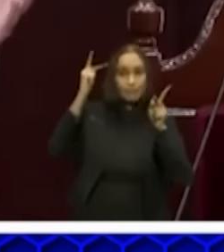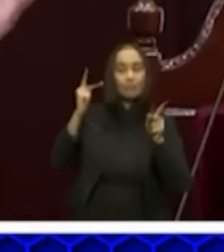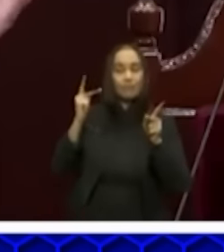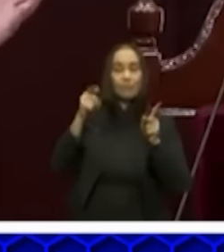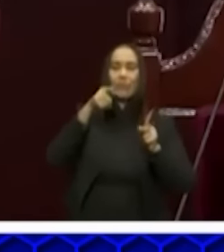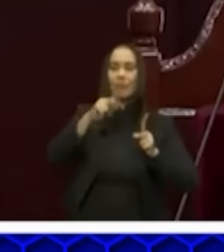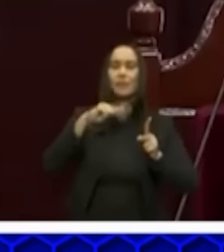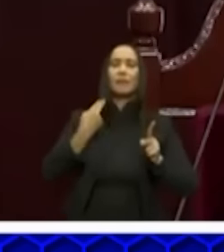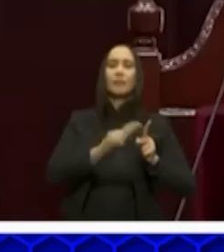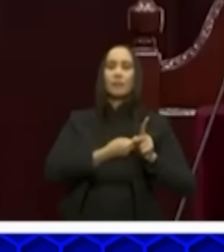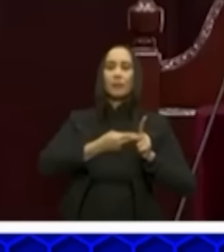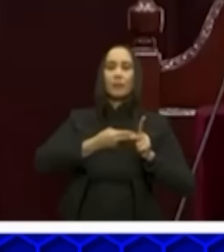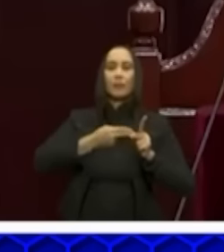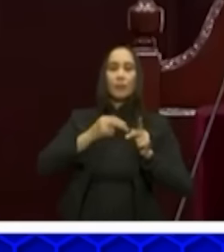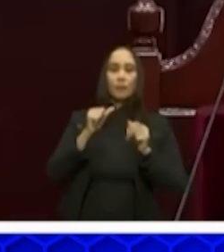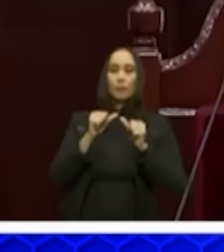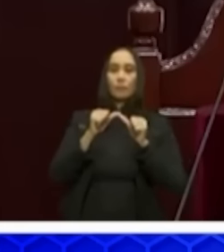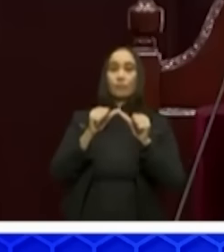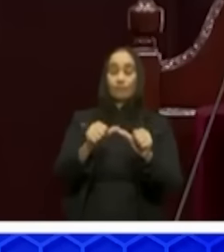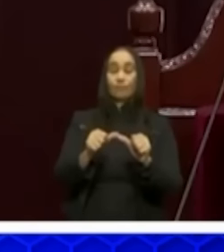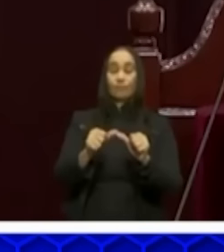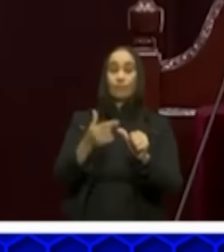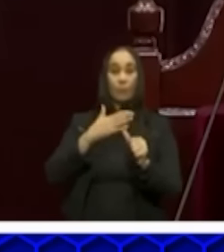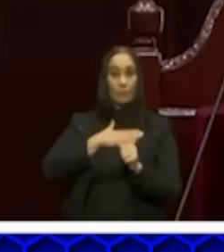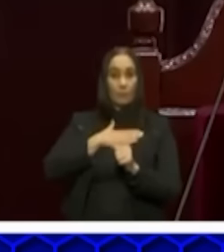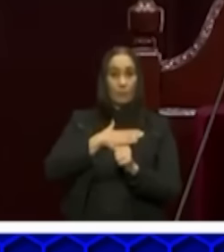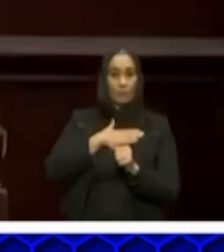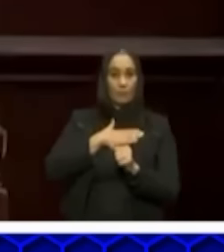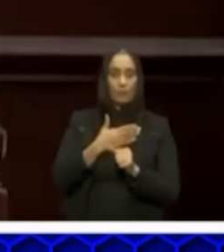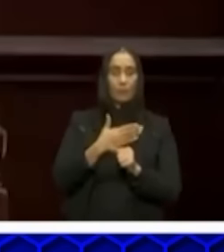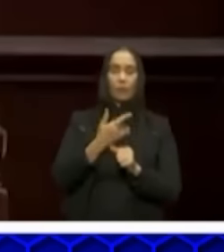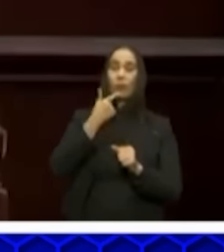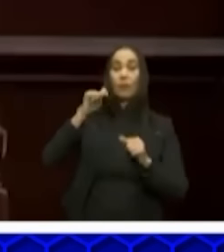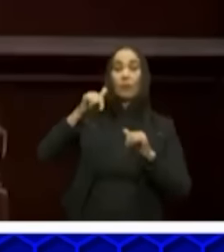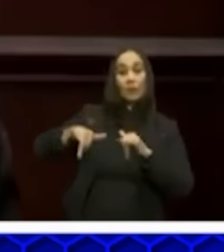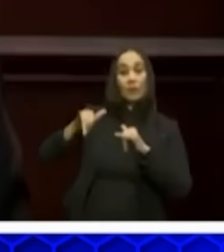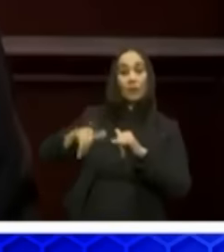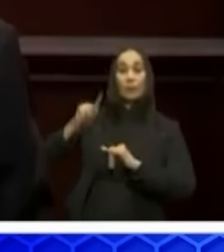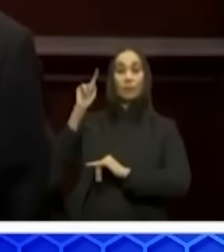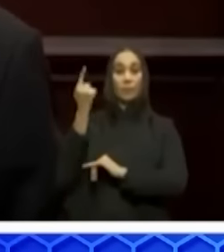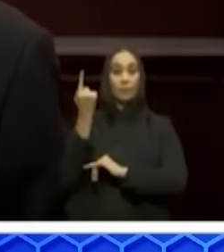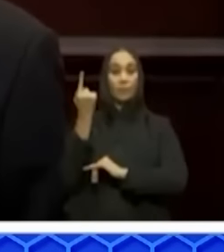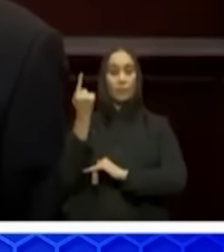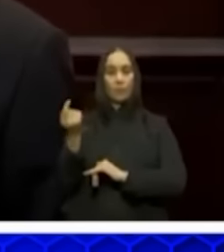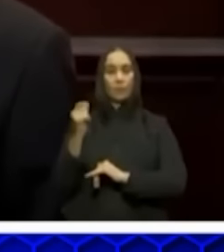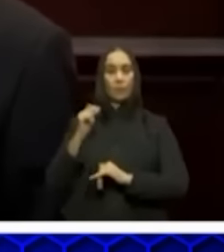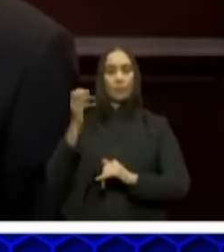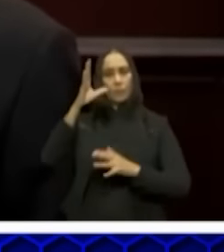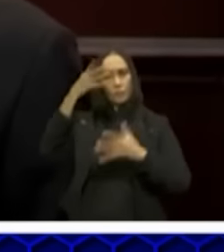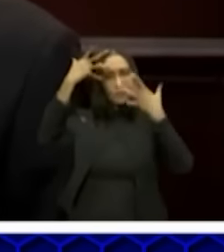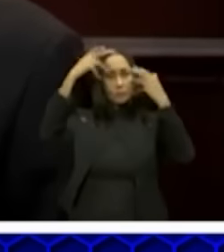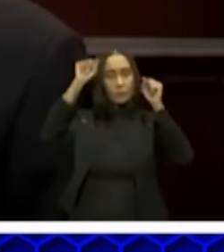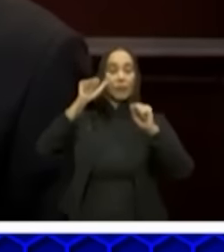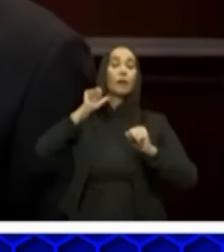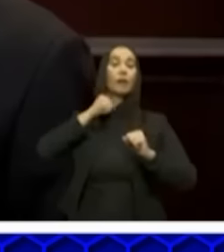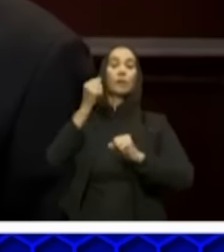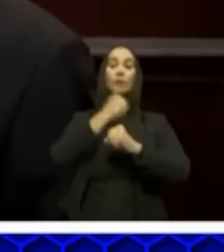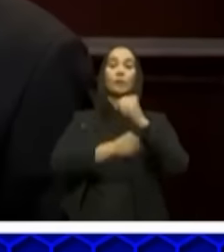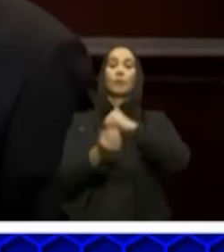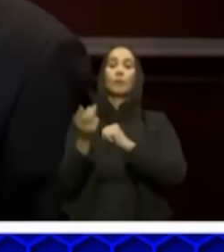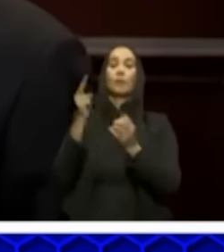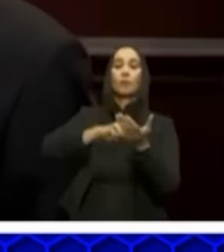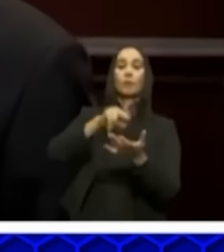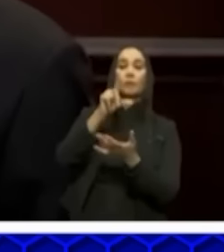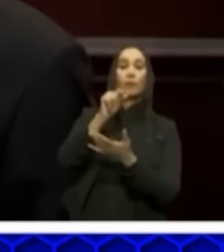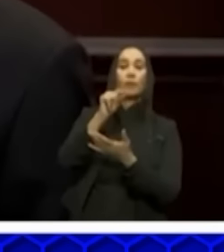cabezotes volteos y vehículos privados yo creo que esta es una pieza presidencial para